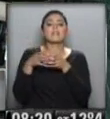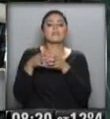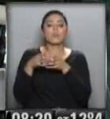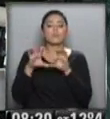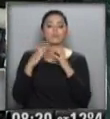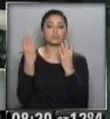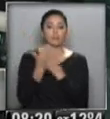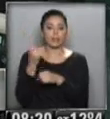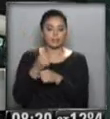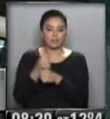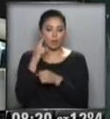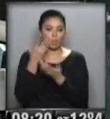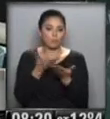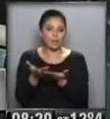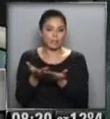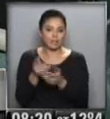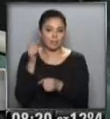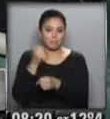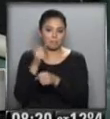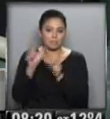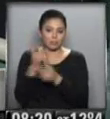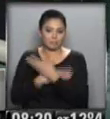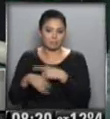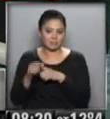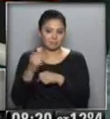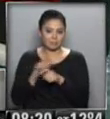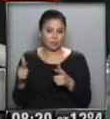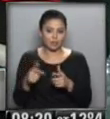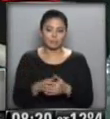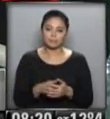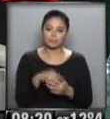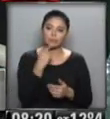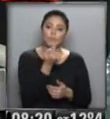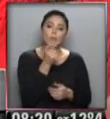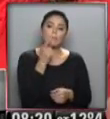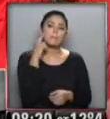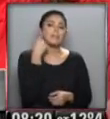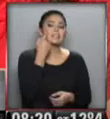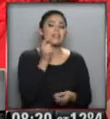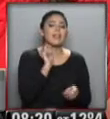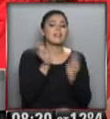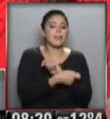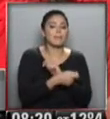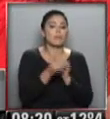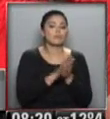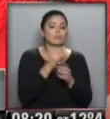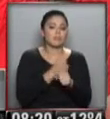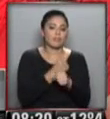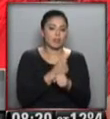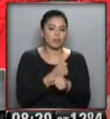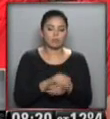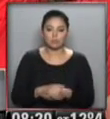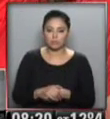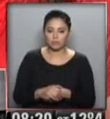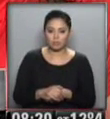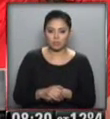sobre el nivel de desempleo de las personas con discapacidad crees que en este último tiempo se modificó el tema del acceso al empleo que mejoró sí